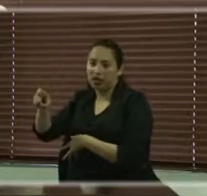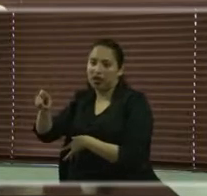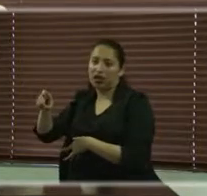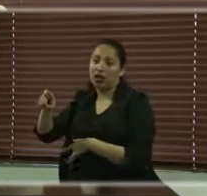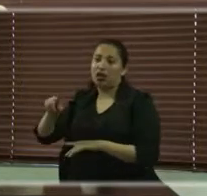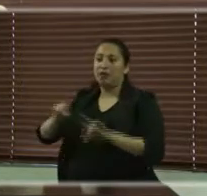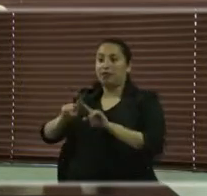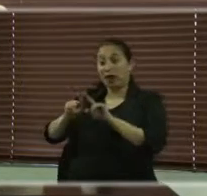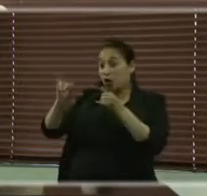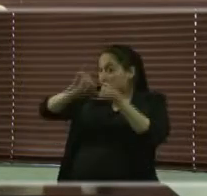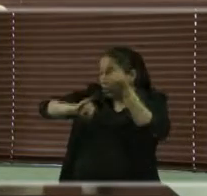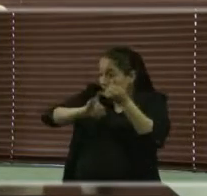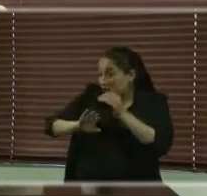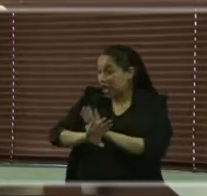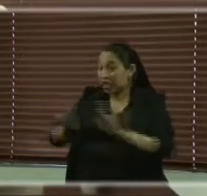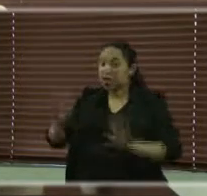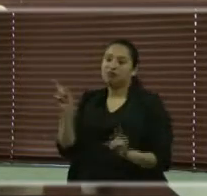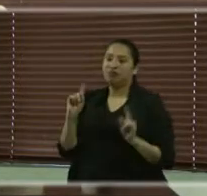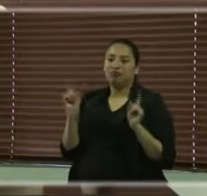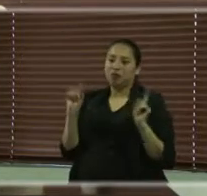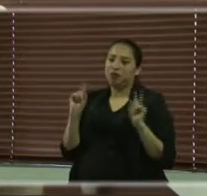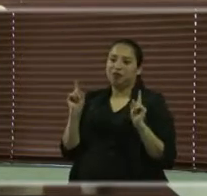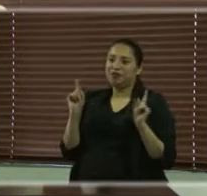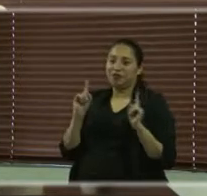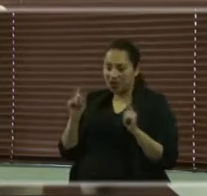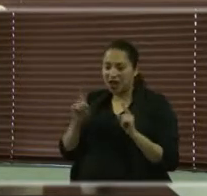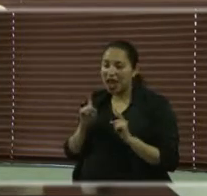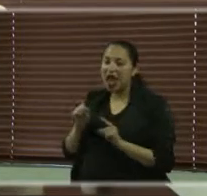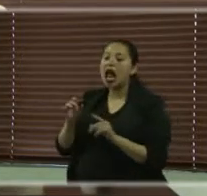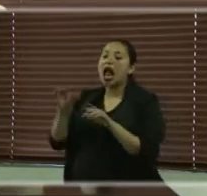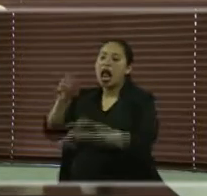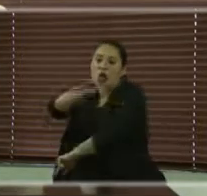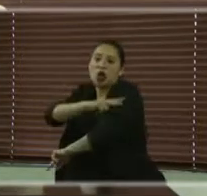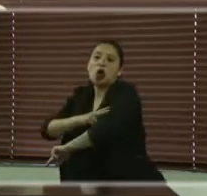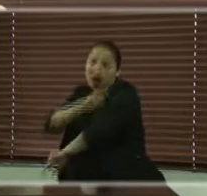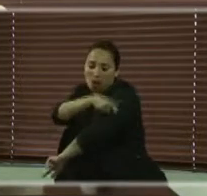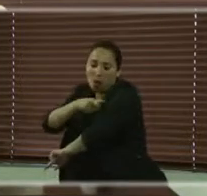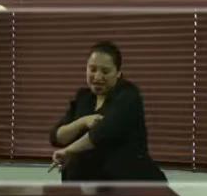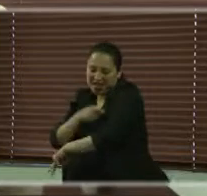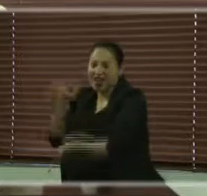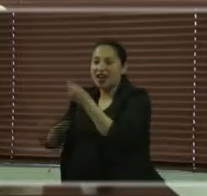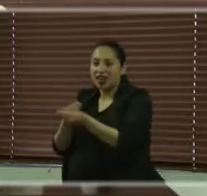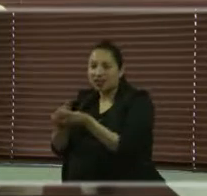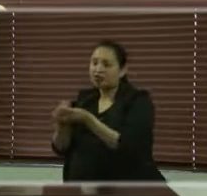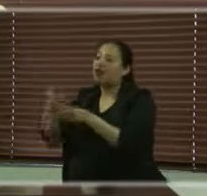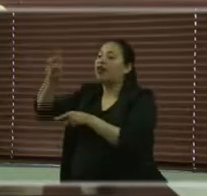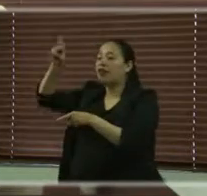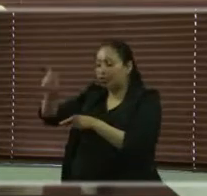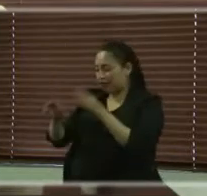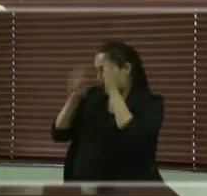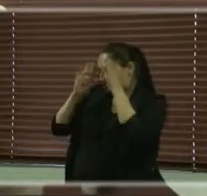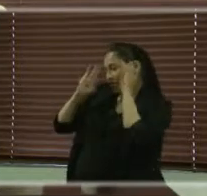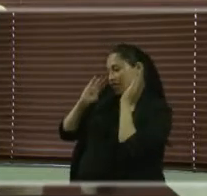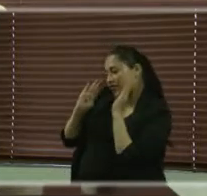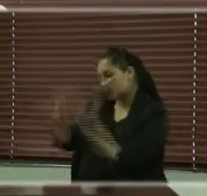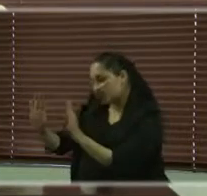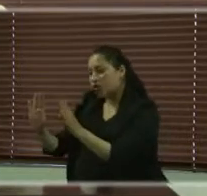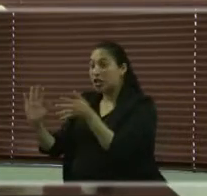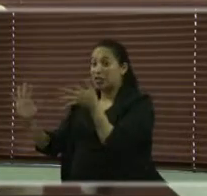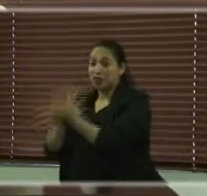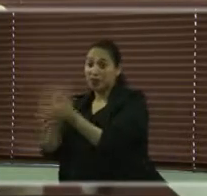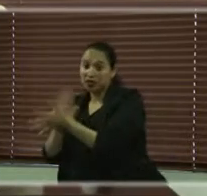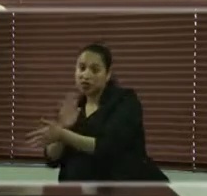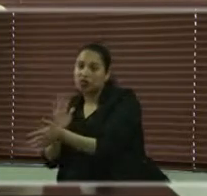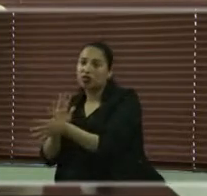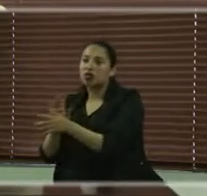entonces el comité Pues sí ha hecho énfasis en en que en toda la información y todos los servicios relacionados con VIH sida se